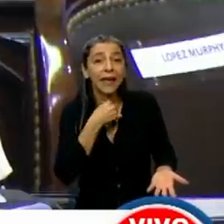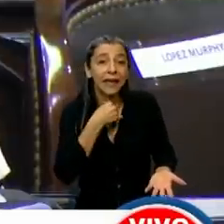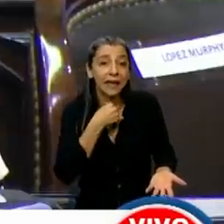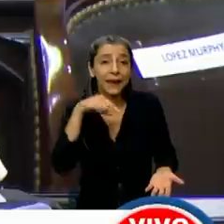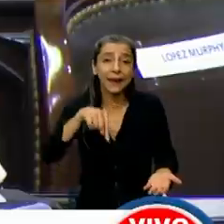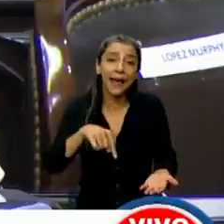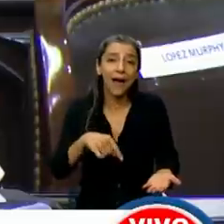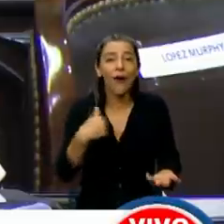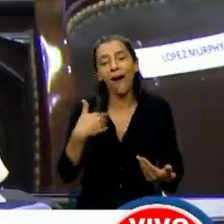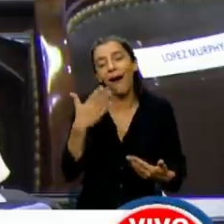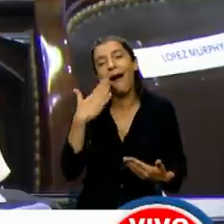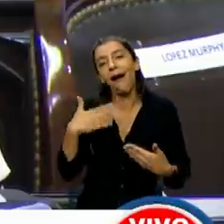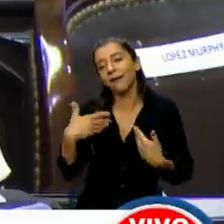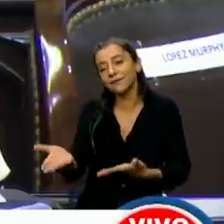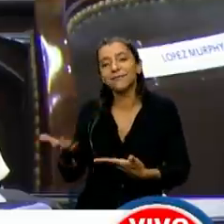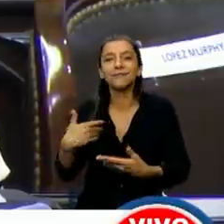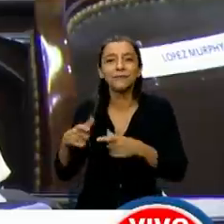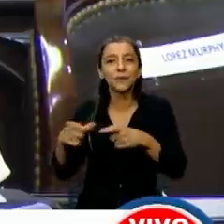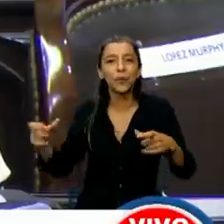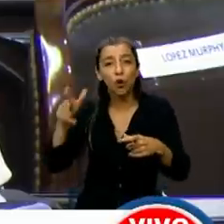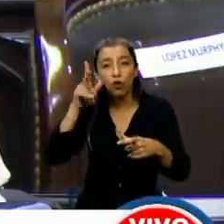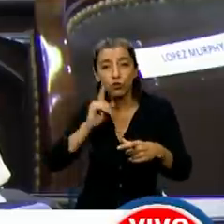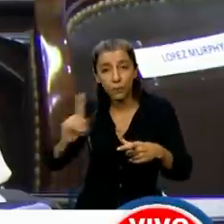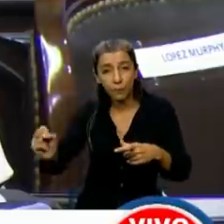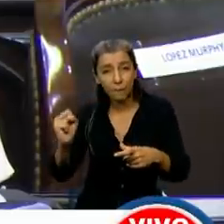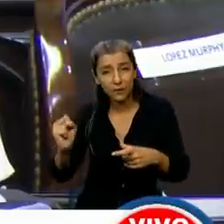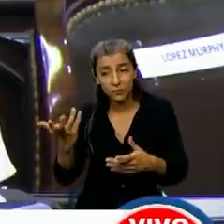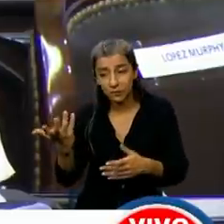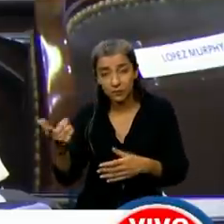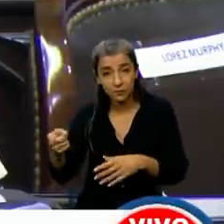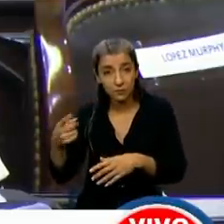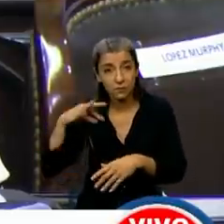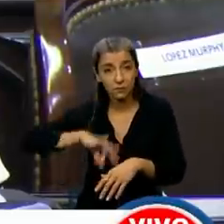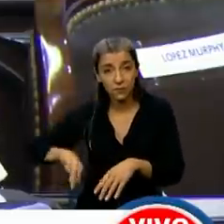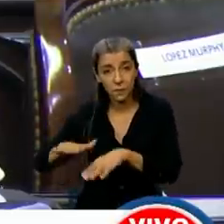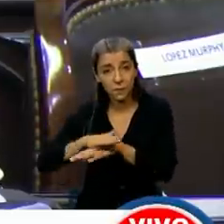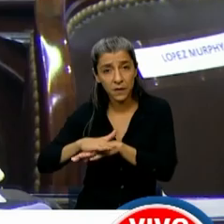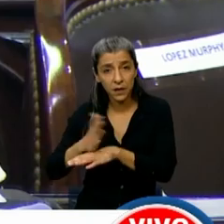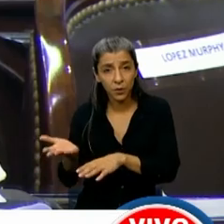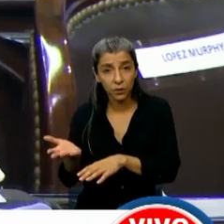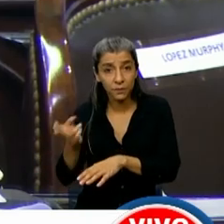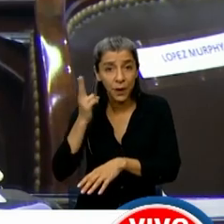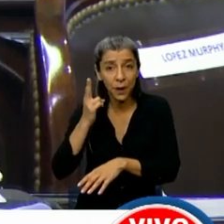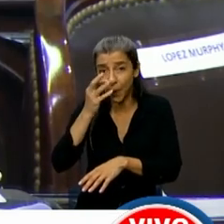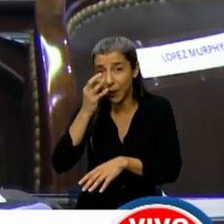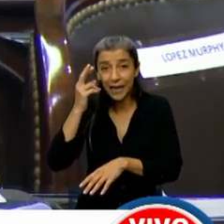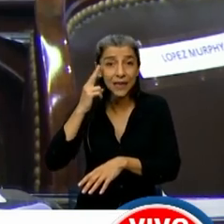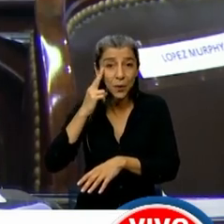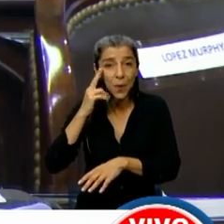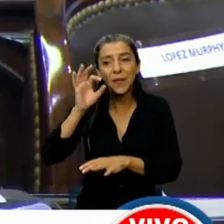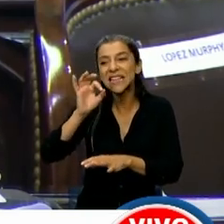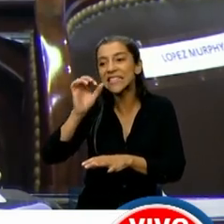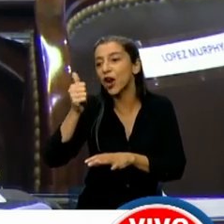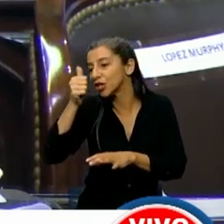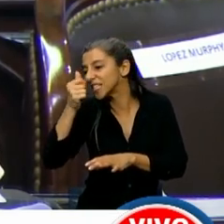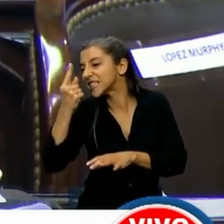a los que cobran la mínima bono por supuesto que no llega a los que ganan 29 mil 061